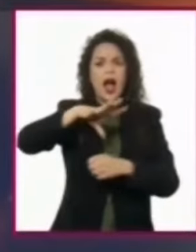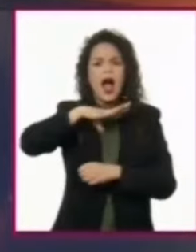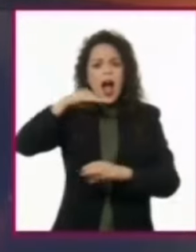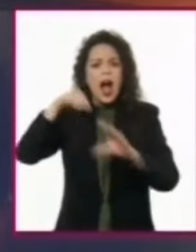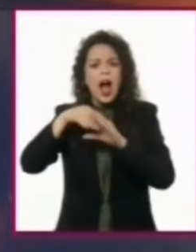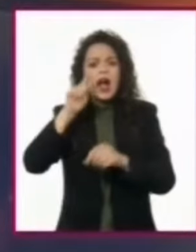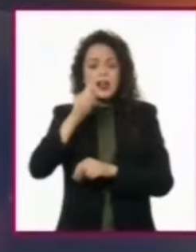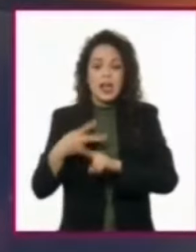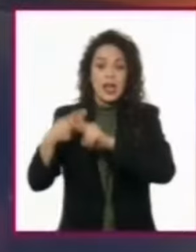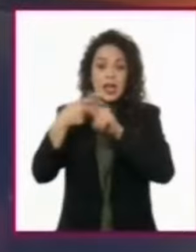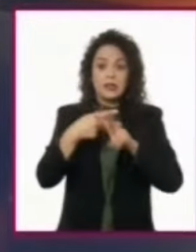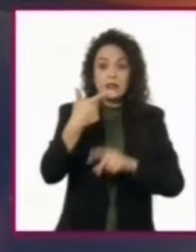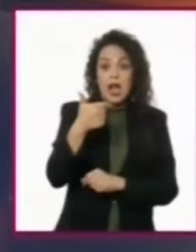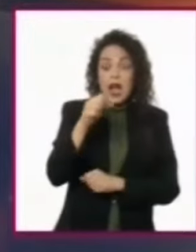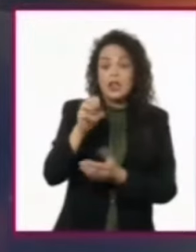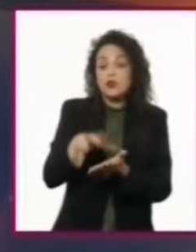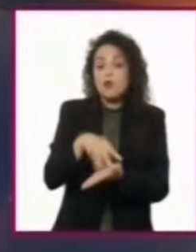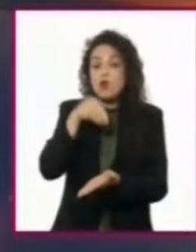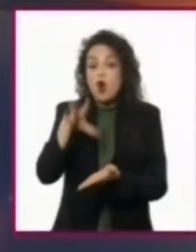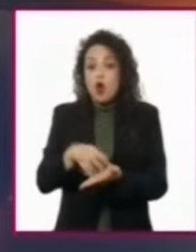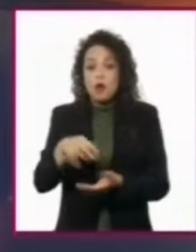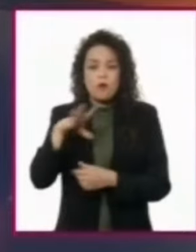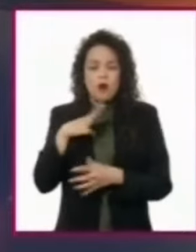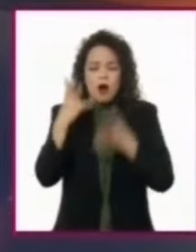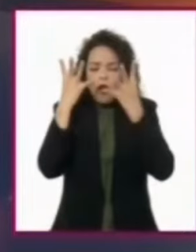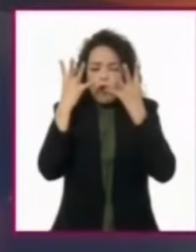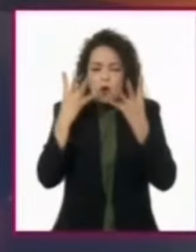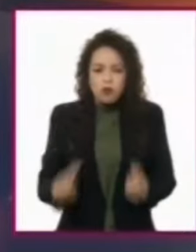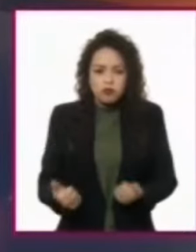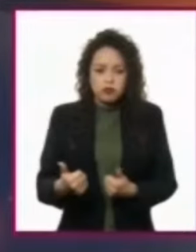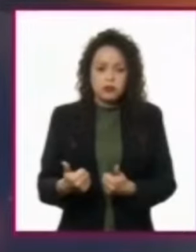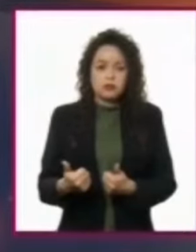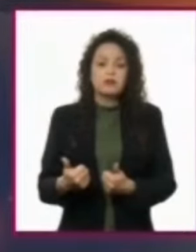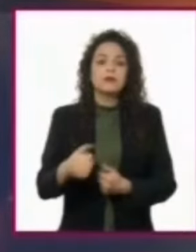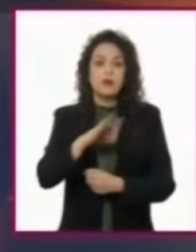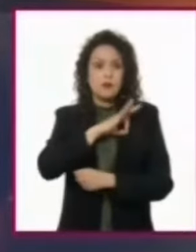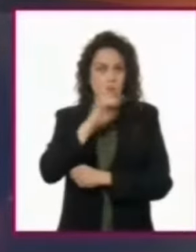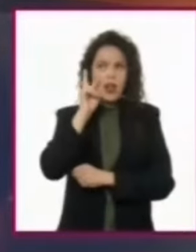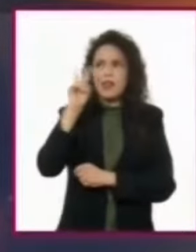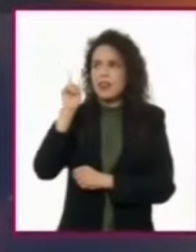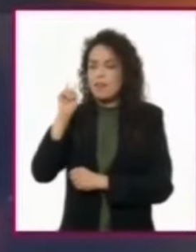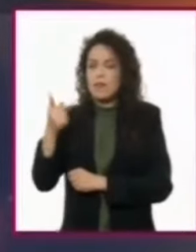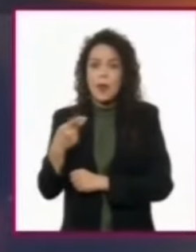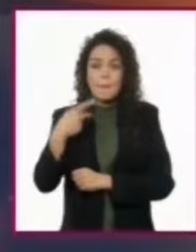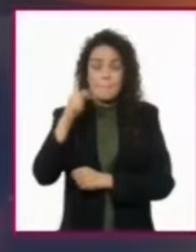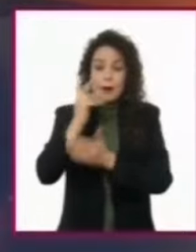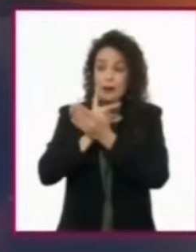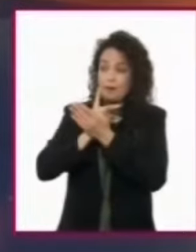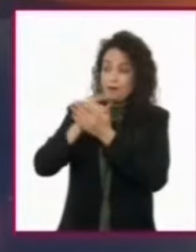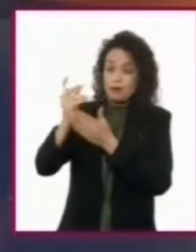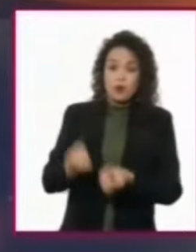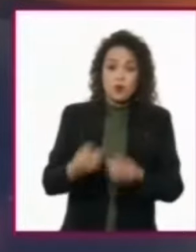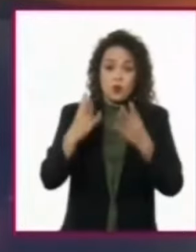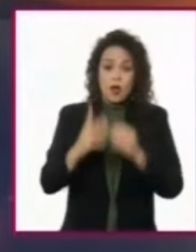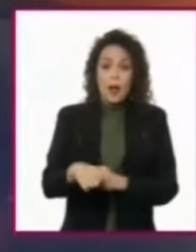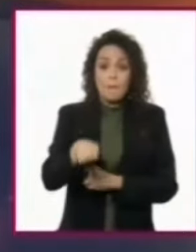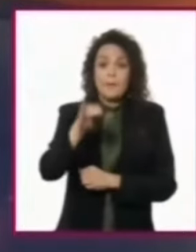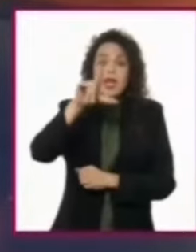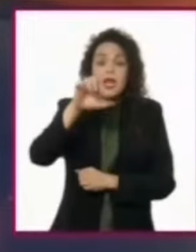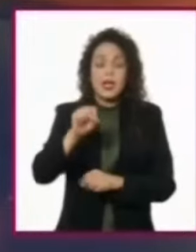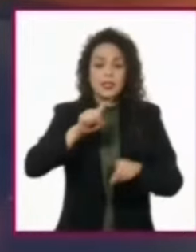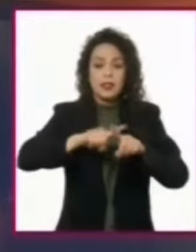polvo, además de que existen un sinfín de ellas en el universo visible en las que el número asciende a miles de diferentes